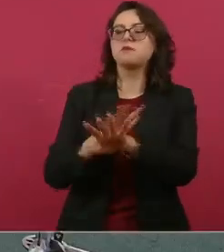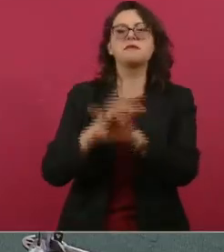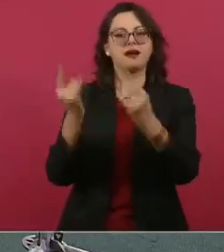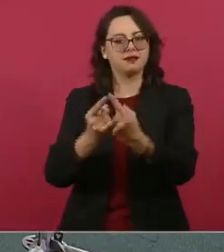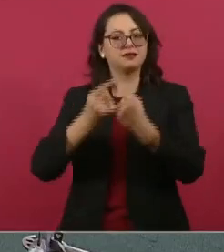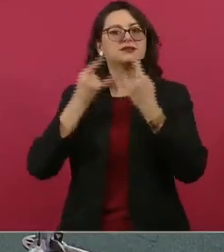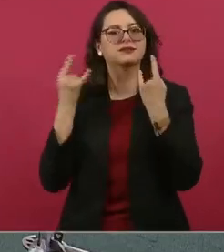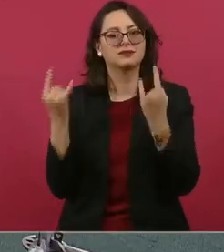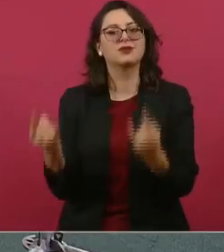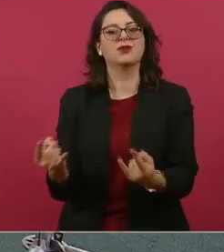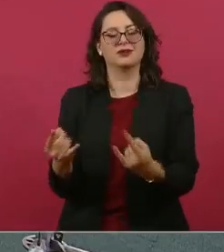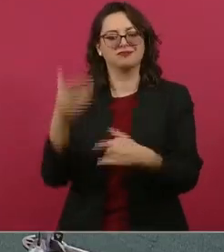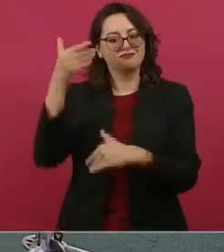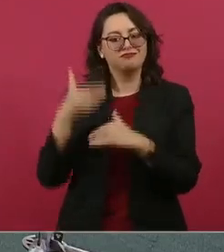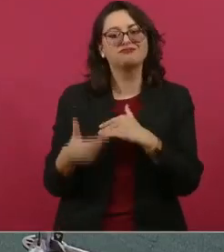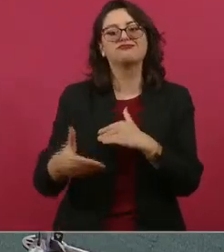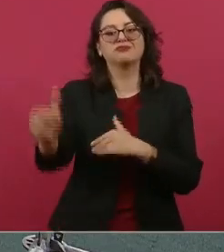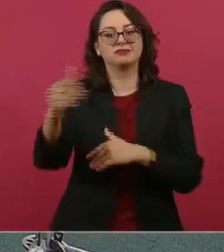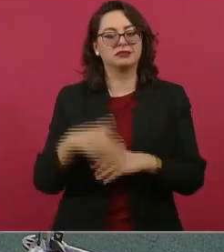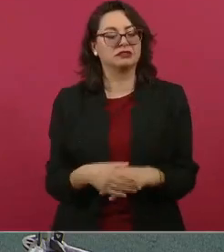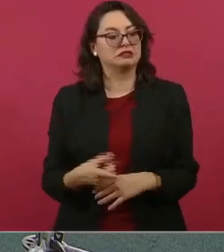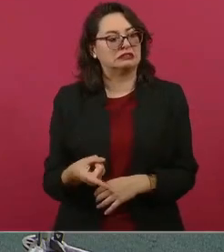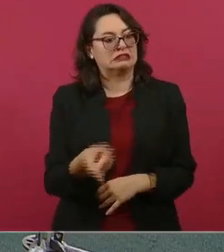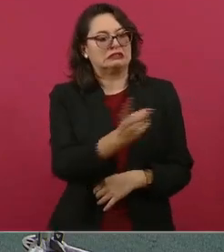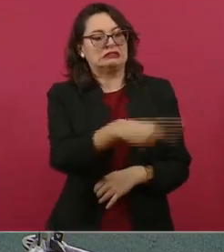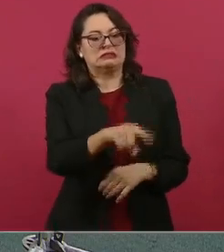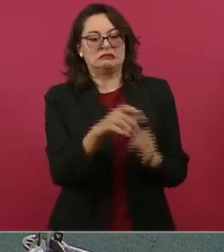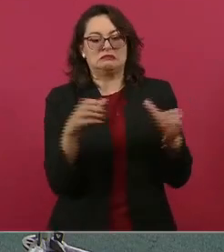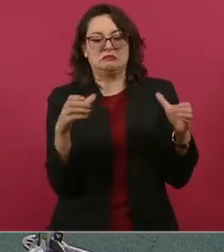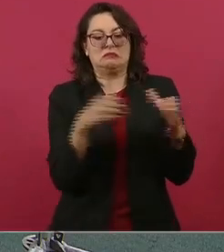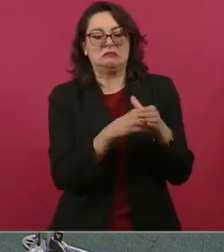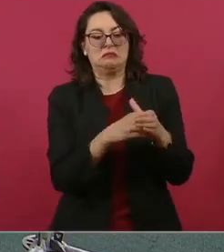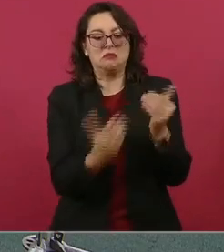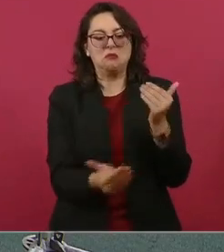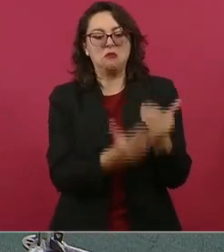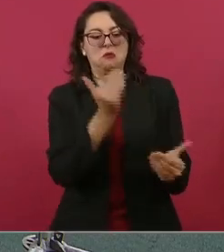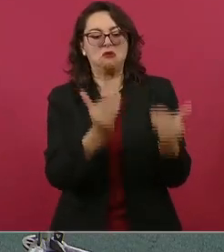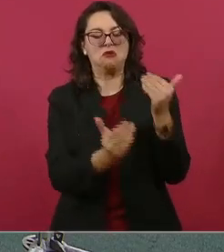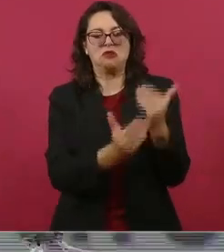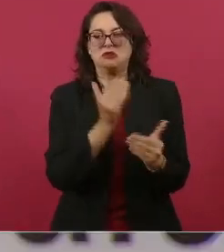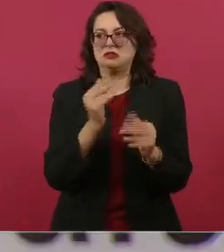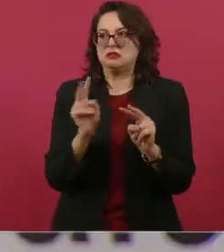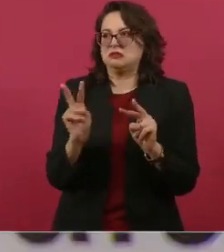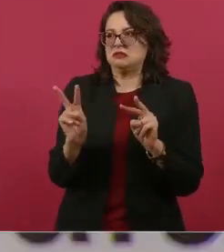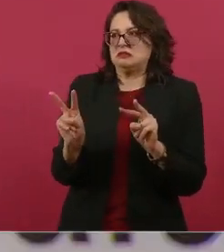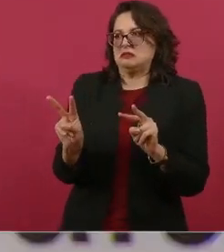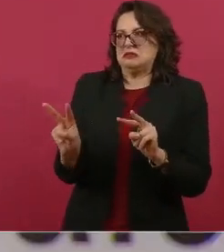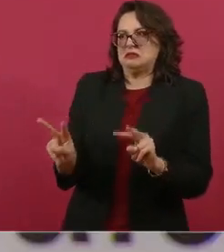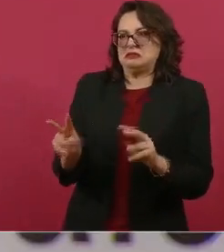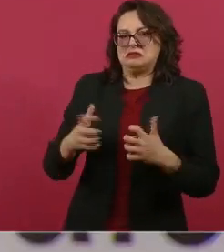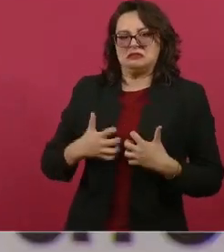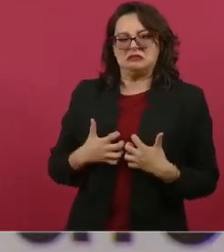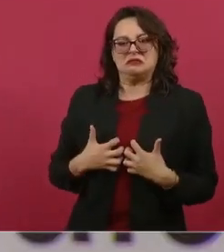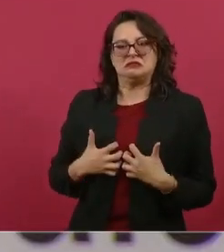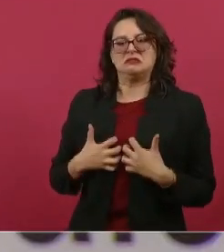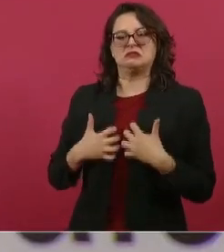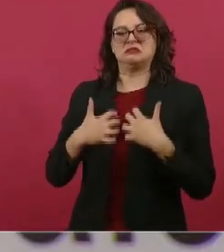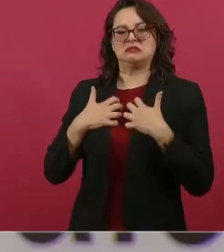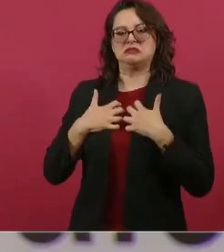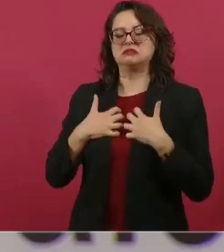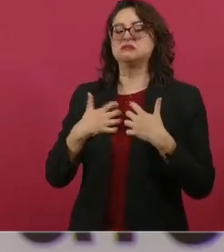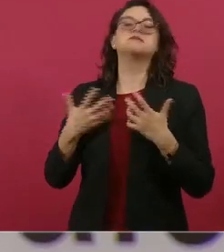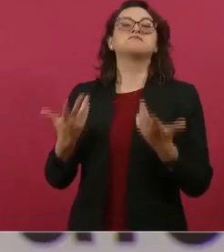Y eso es lo que les molesta a las minorías que se sentían dueñas del país. Las minorías que se molestaron porque una